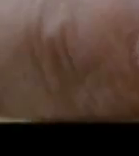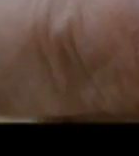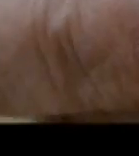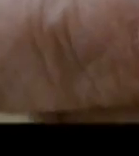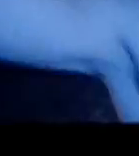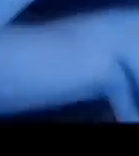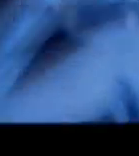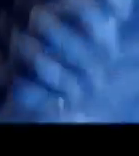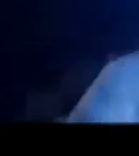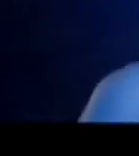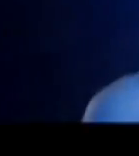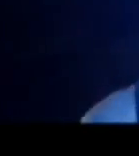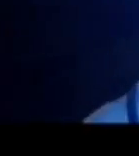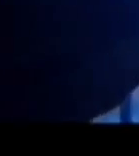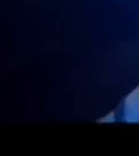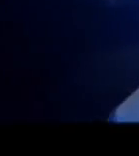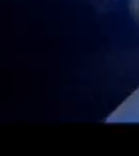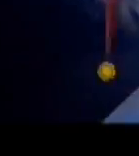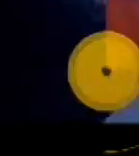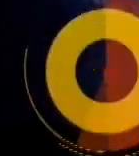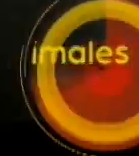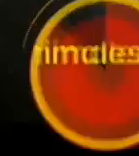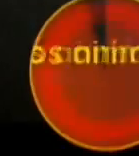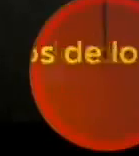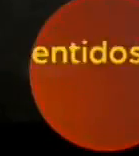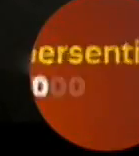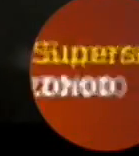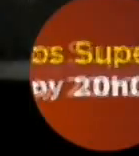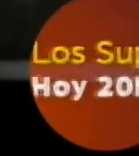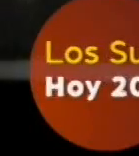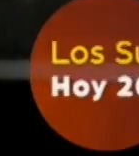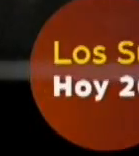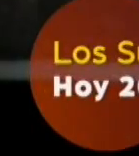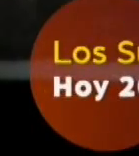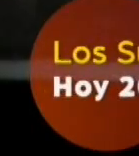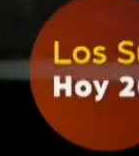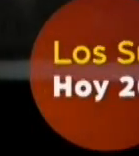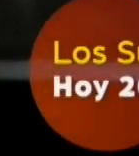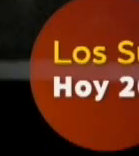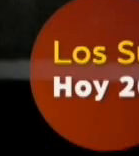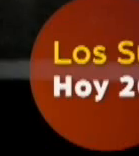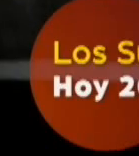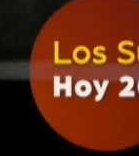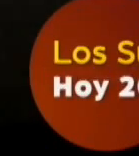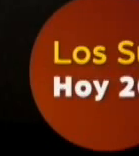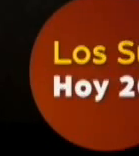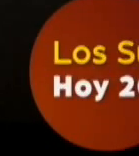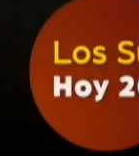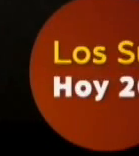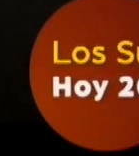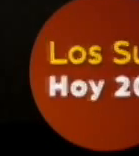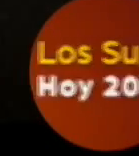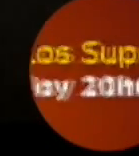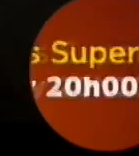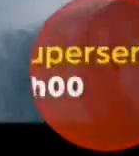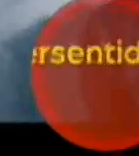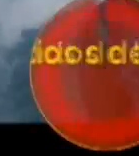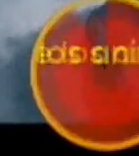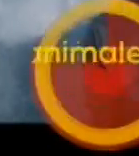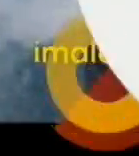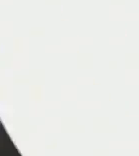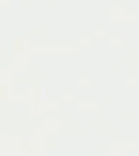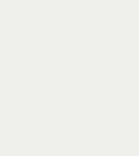mundo. La luz es emitida, ¿qué tal? Los supersentidos de los animales. Hoy, 20